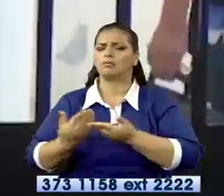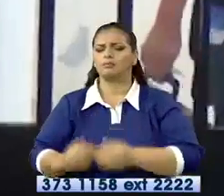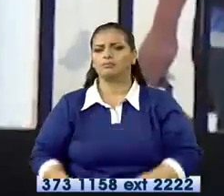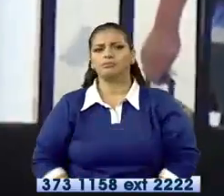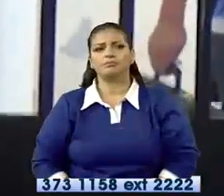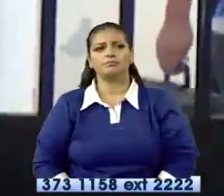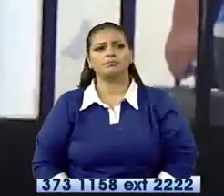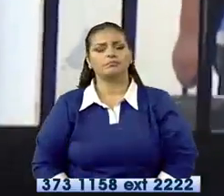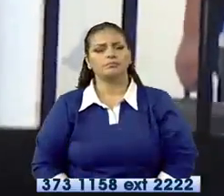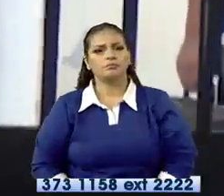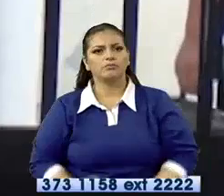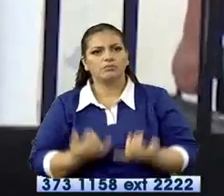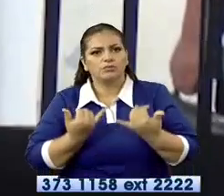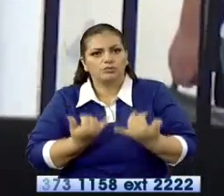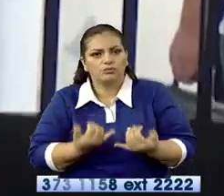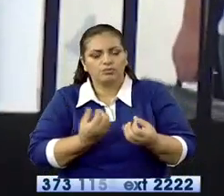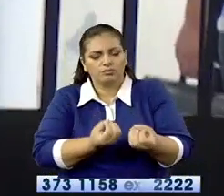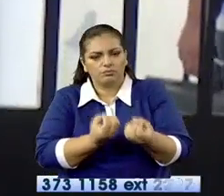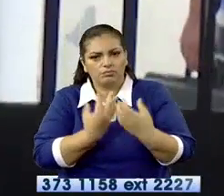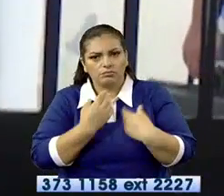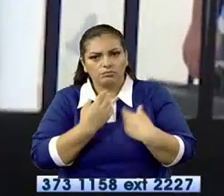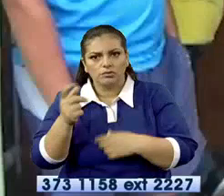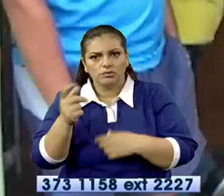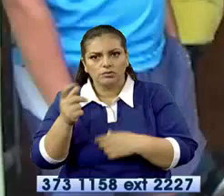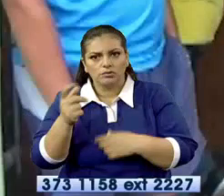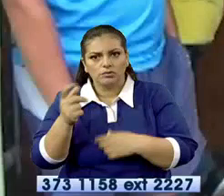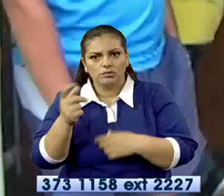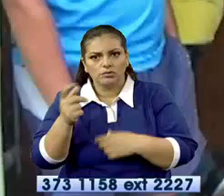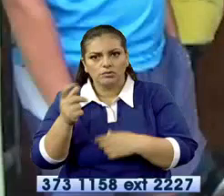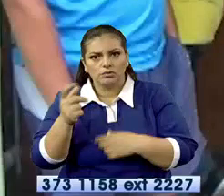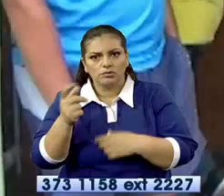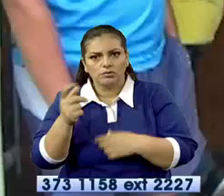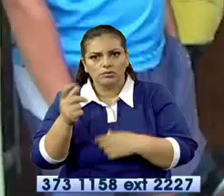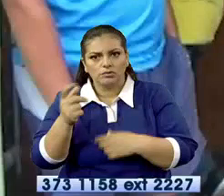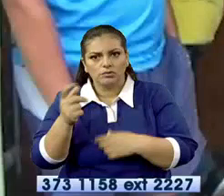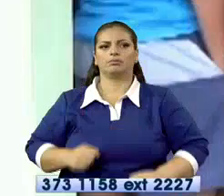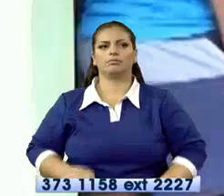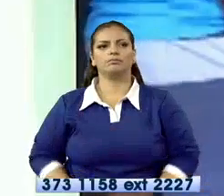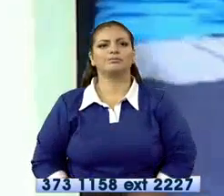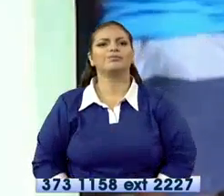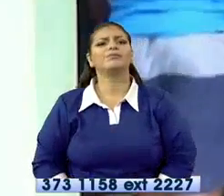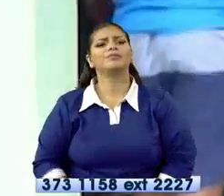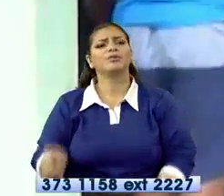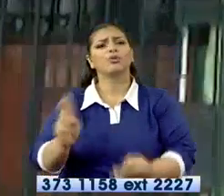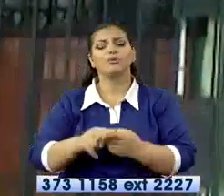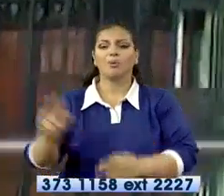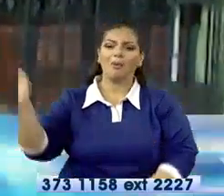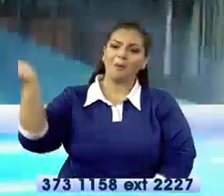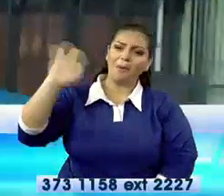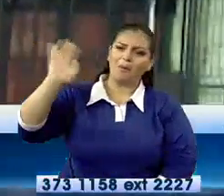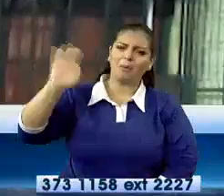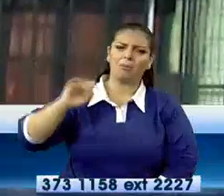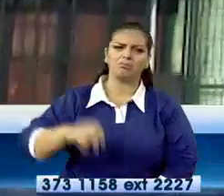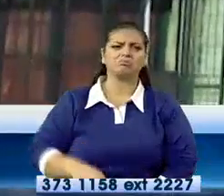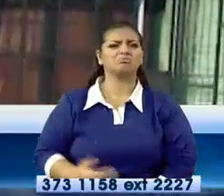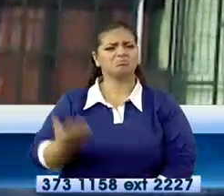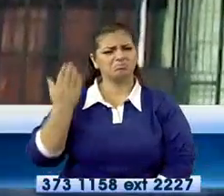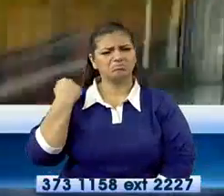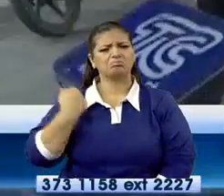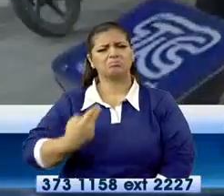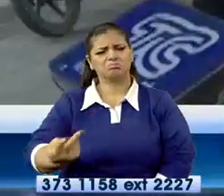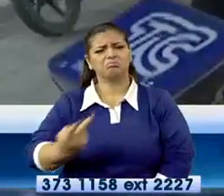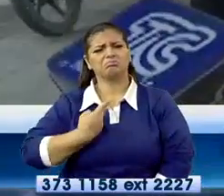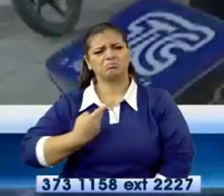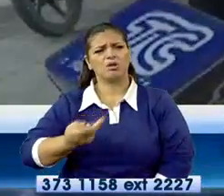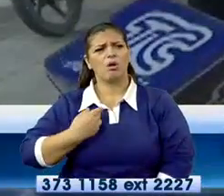Sí, todos los días que yo salgo a mi trabajo. ¿Qué fue, Eduardo? ¿Todo bien conmigo? Conversábamos. ¿Cuándo